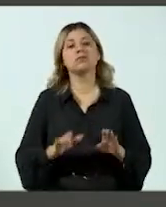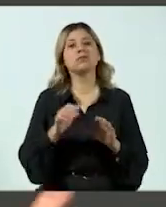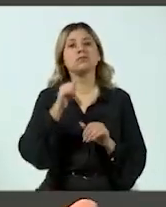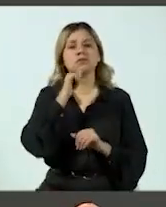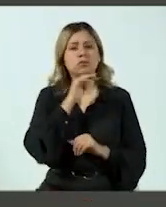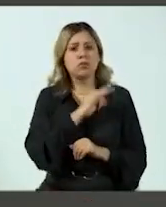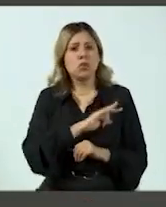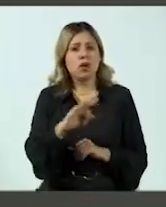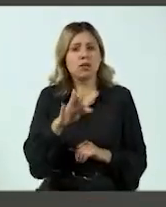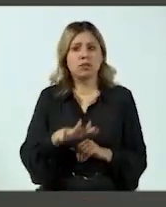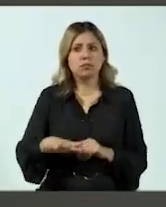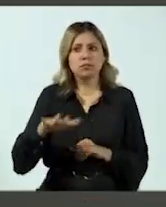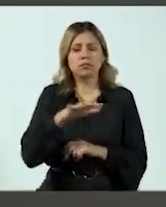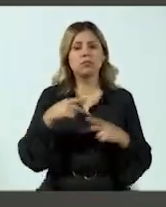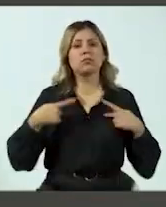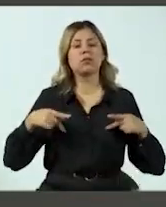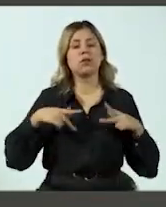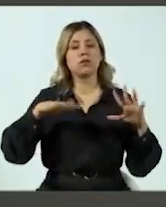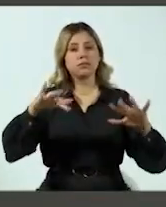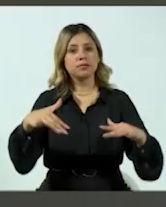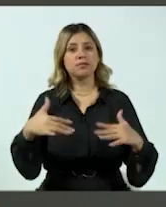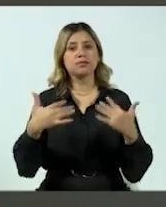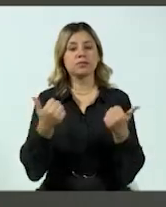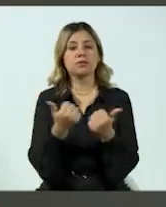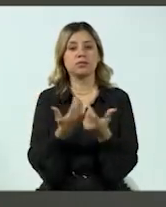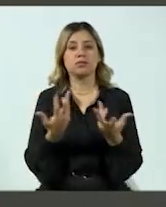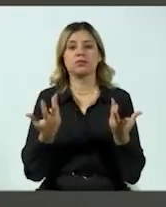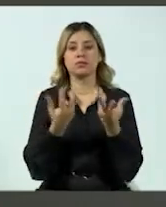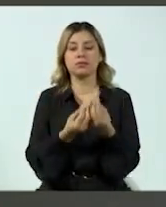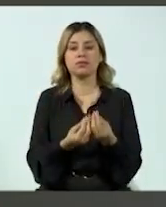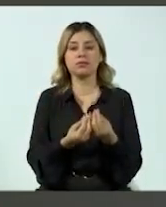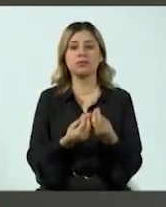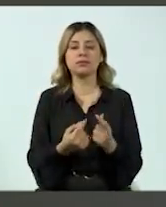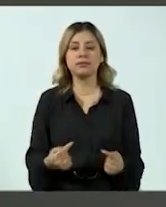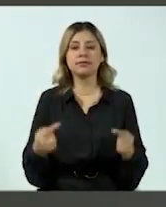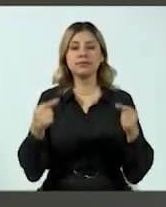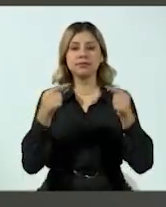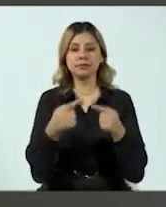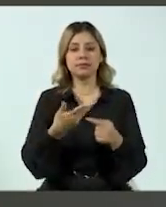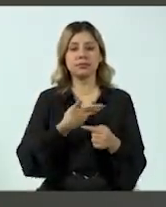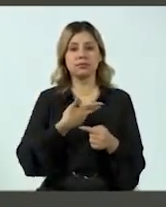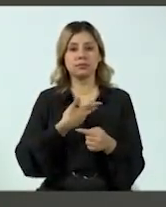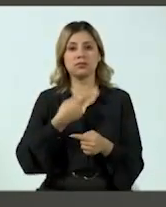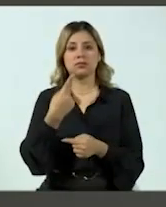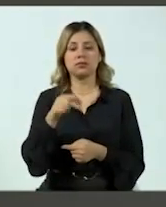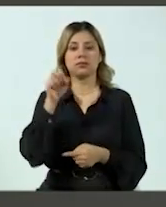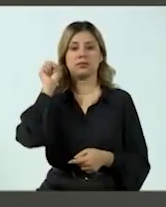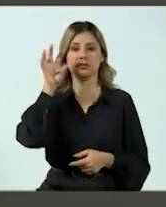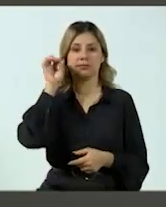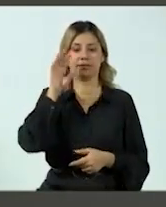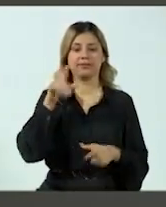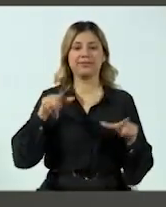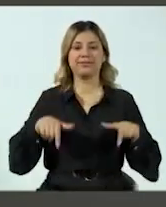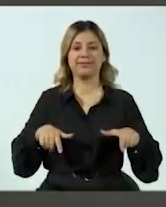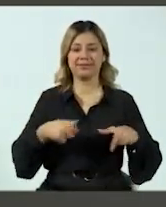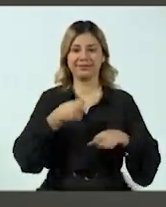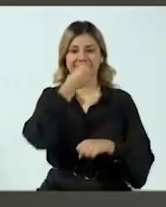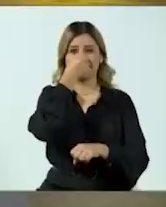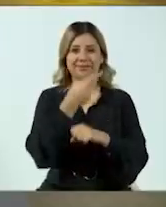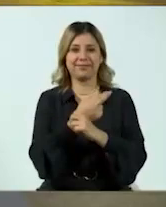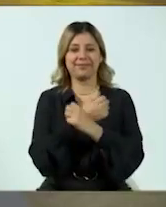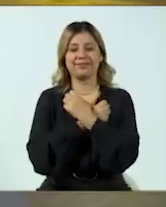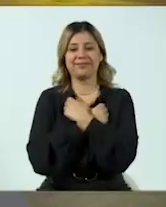un gran público también que nos estará acompañando en esta final que además va a ser transmitida por las páginas de la Secretaría de